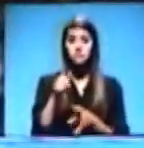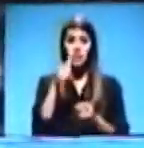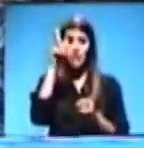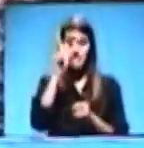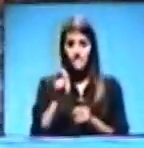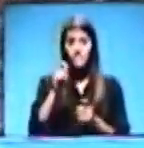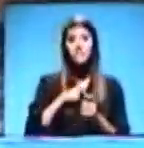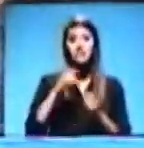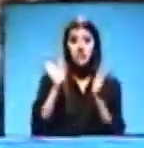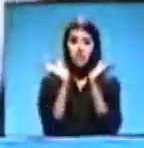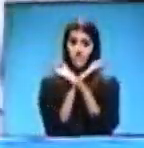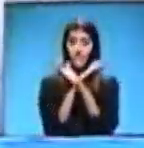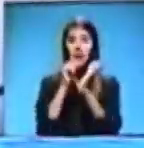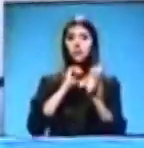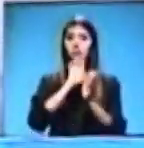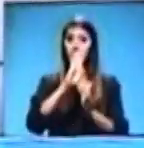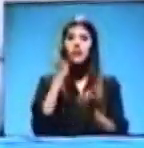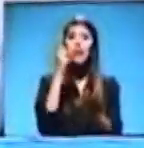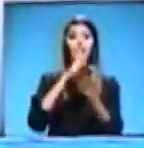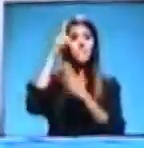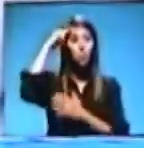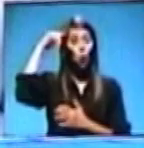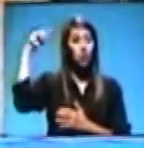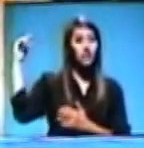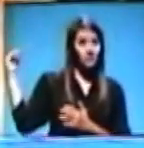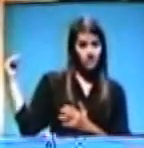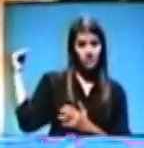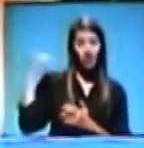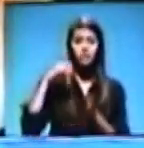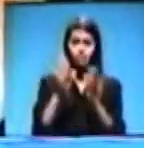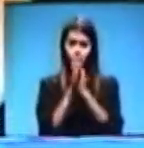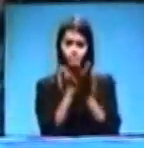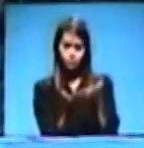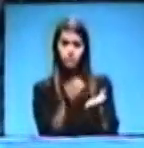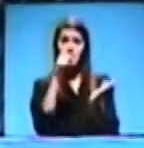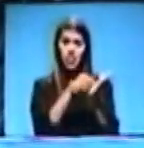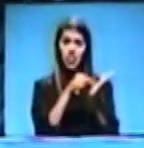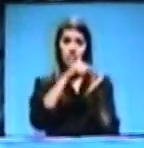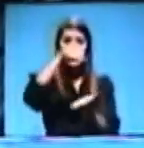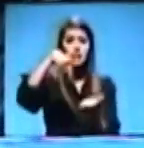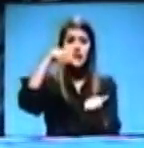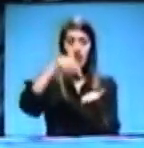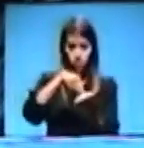política estratégica sobre biodiversidad. El libro puede ser adquirido en el Centro Nacional